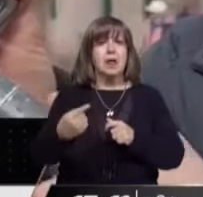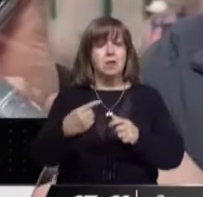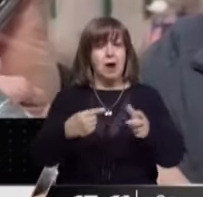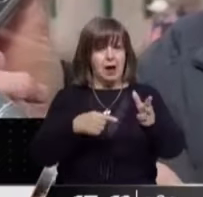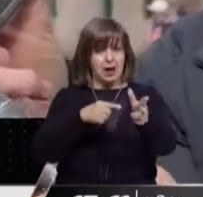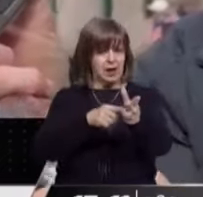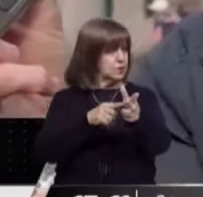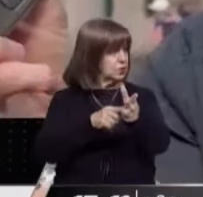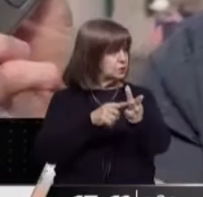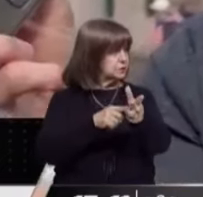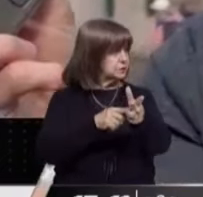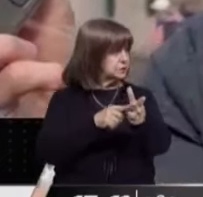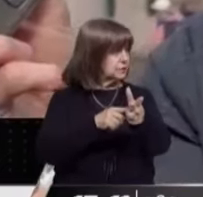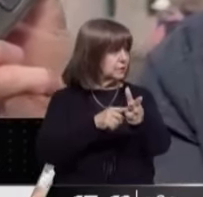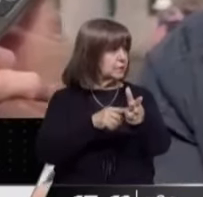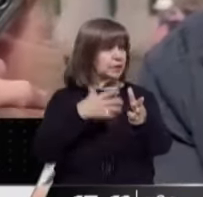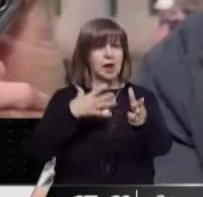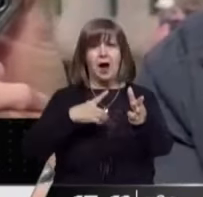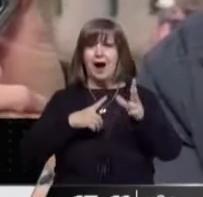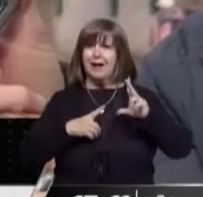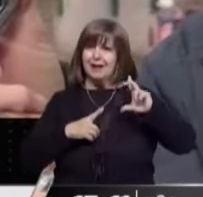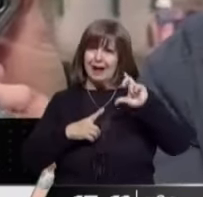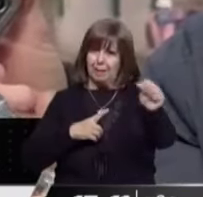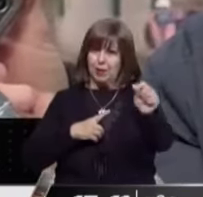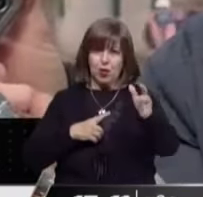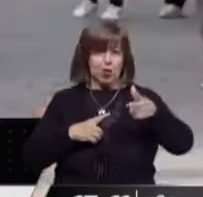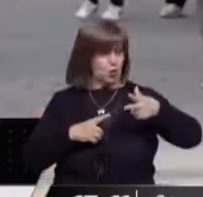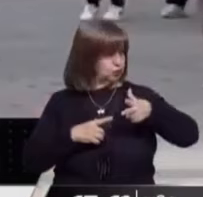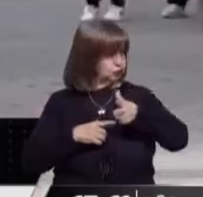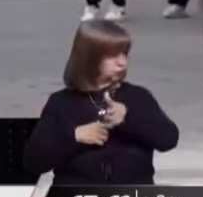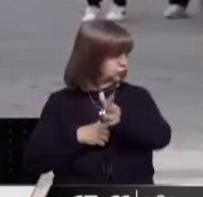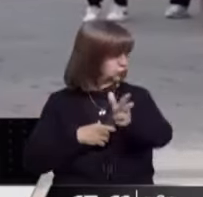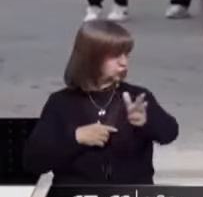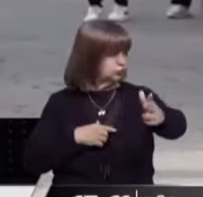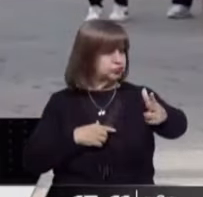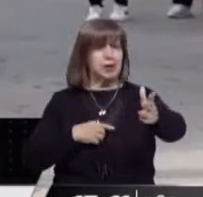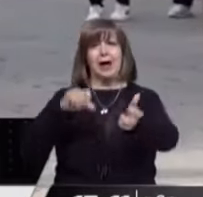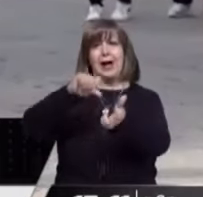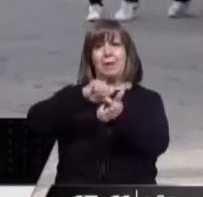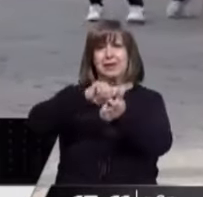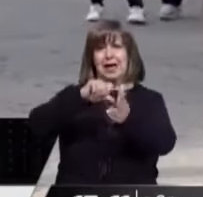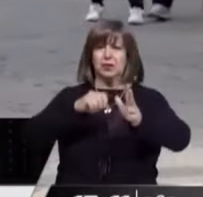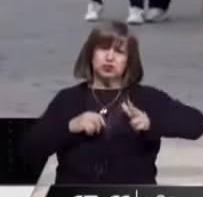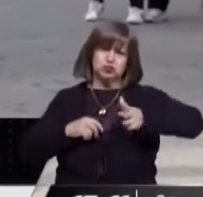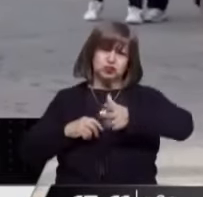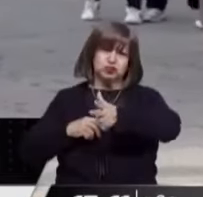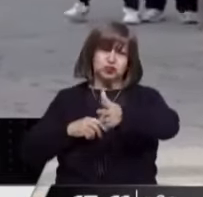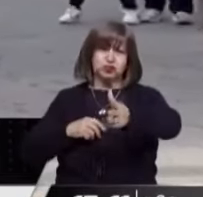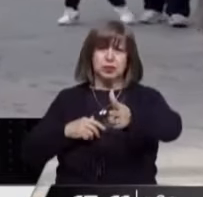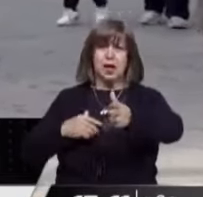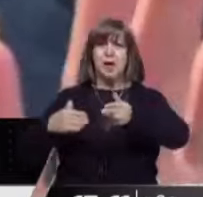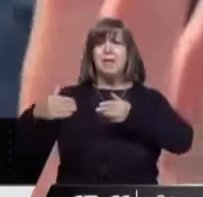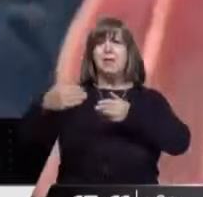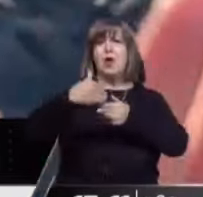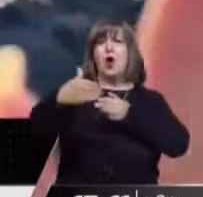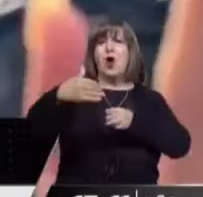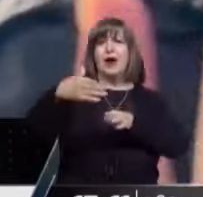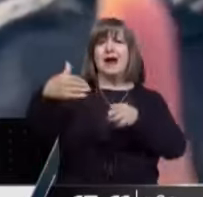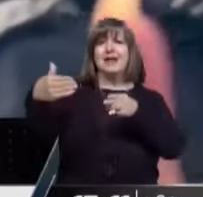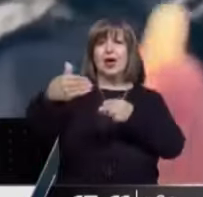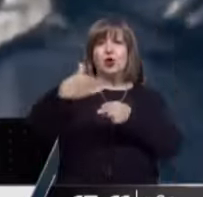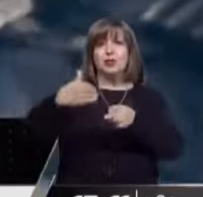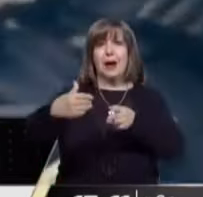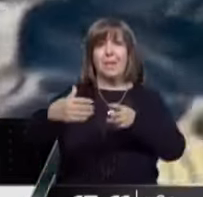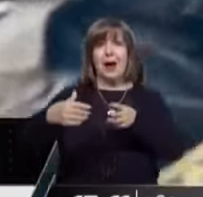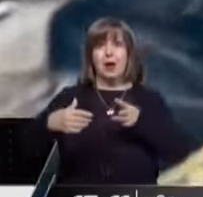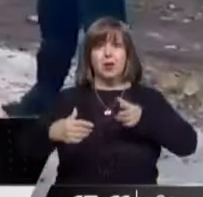hecho observaron y se dieron a la fuga hacia el oeste, sector de Capital, donde ingresaron en contramano por varias arterias.